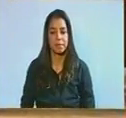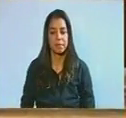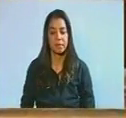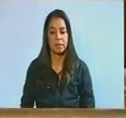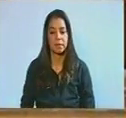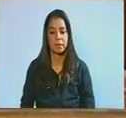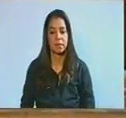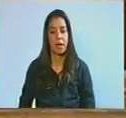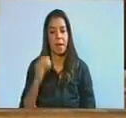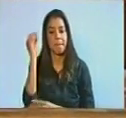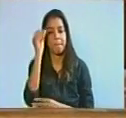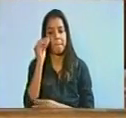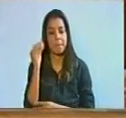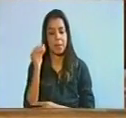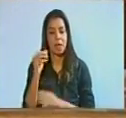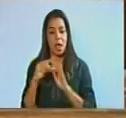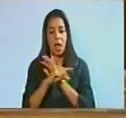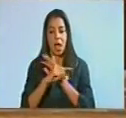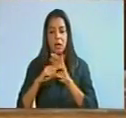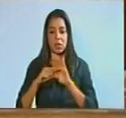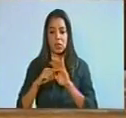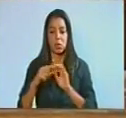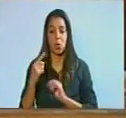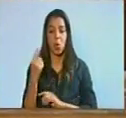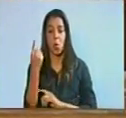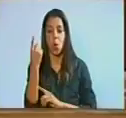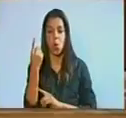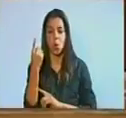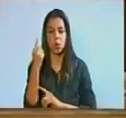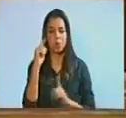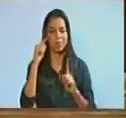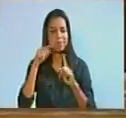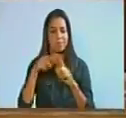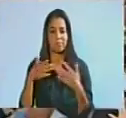En consideración, artículo 1 sobre el objeto.